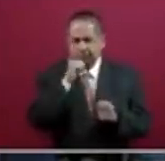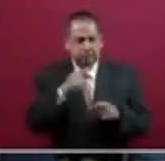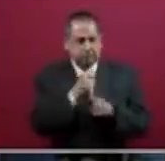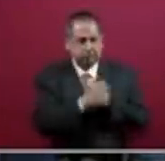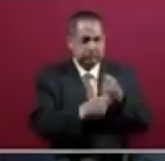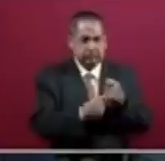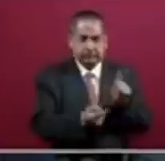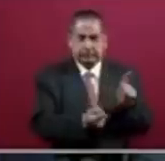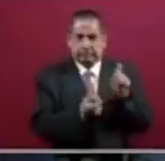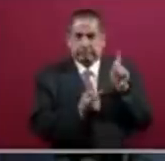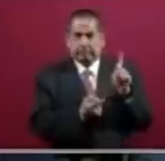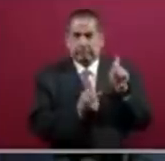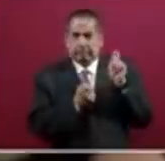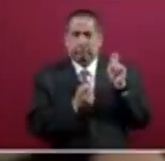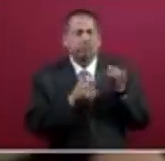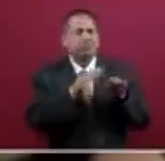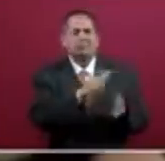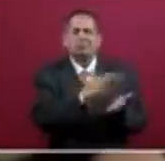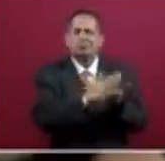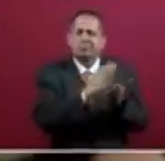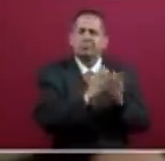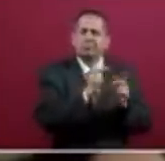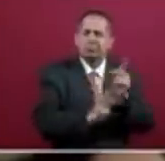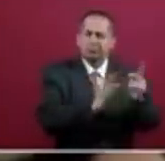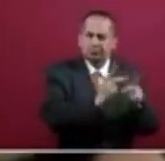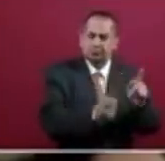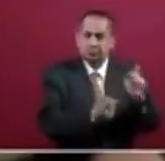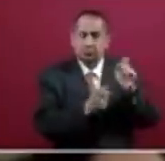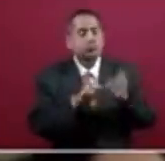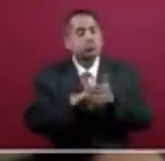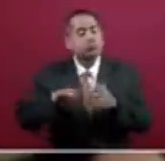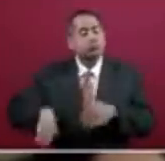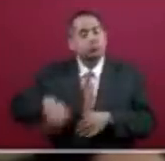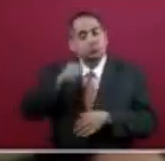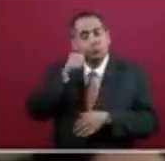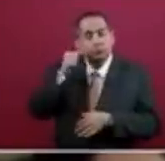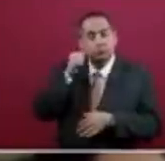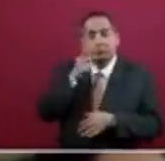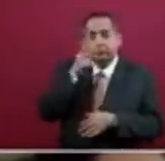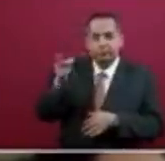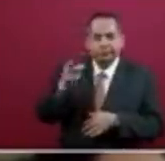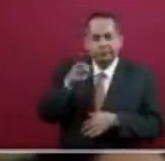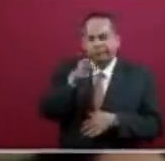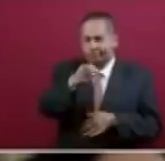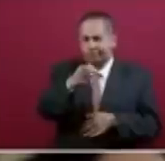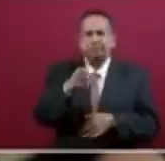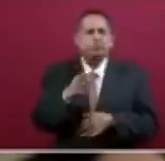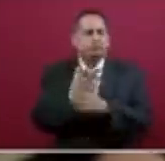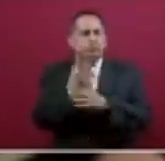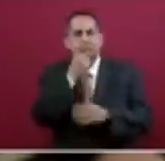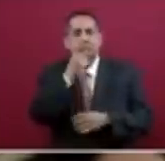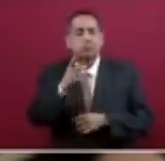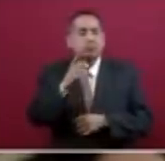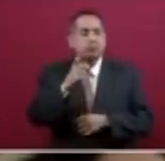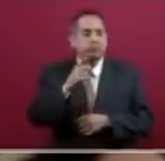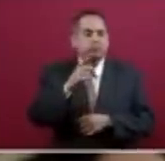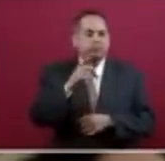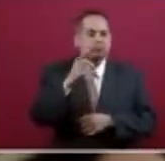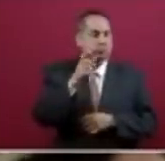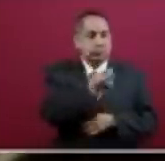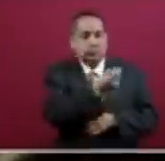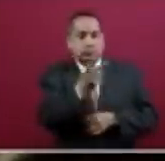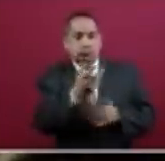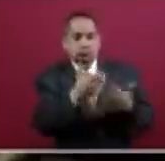muchos intereses. Ayer incluso en Los Cabos menciona que hasta el 100% de cobro de intereses. ¿Qué estaría haciendo